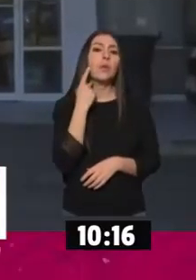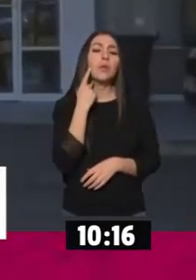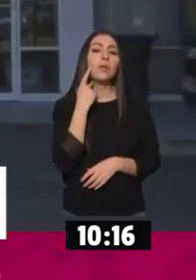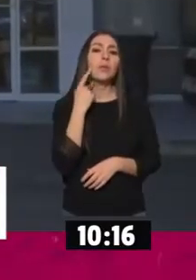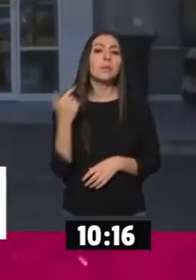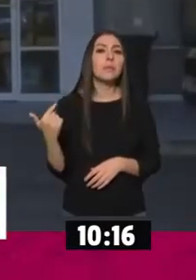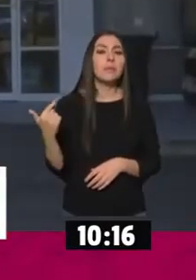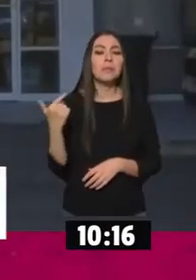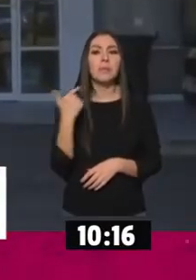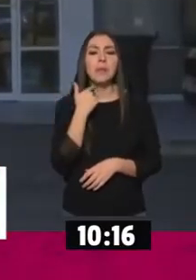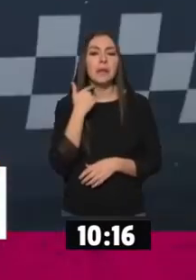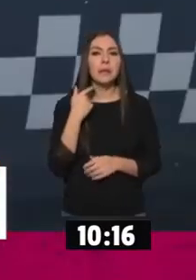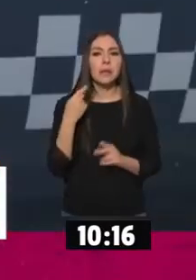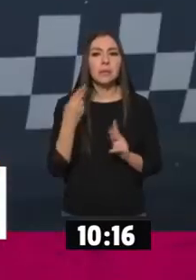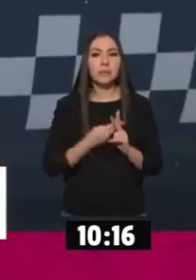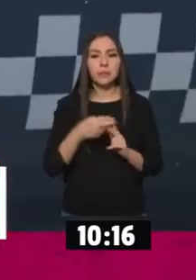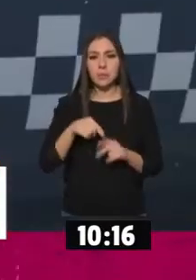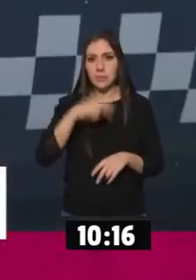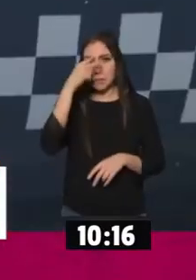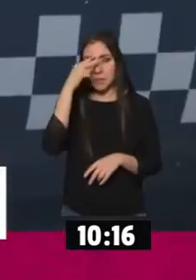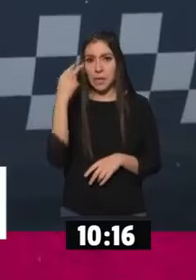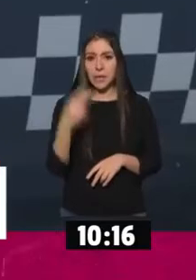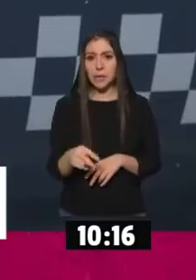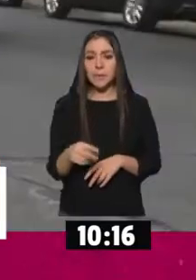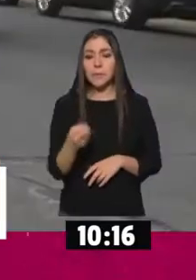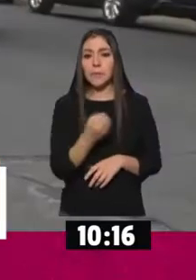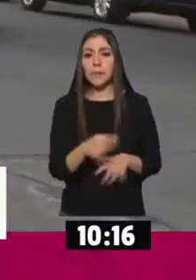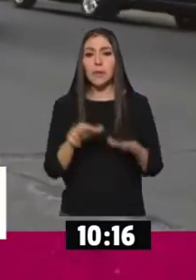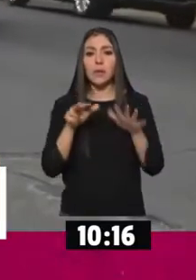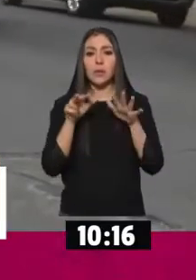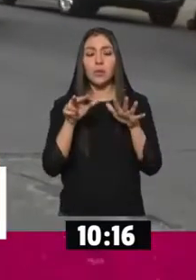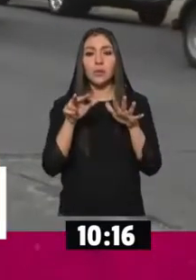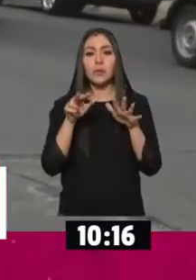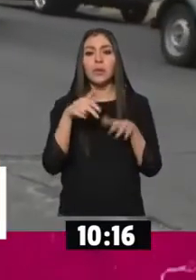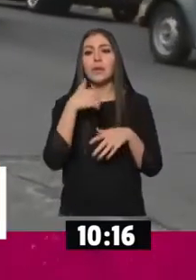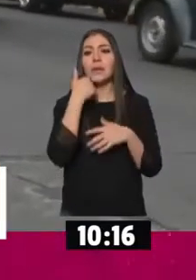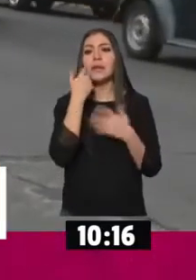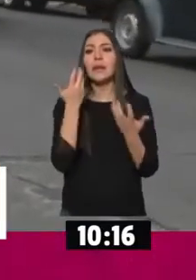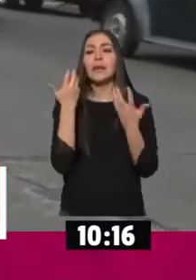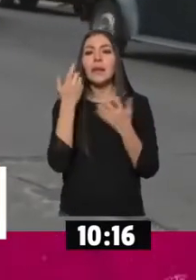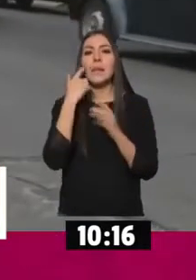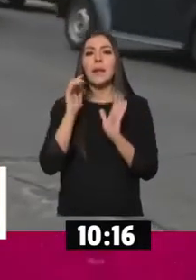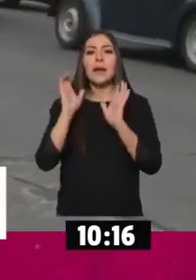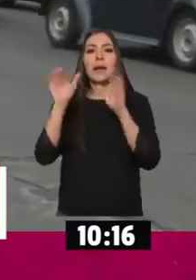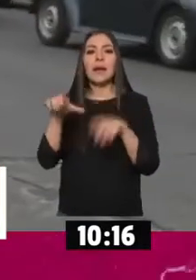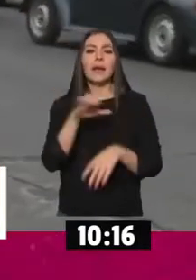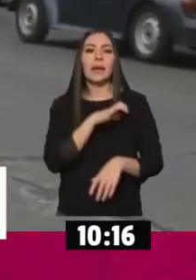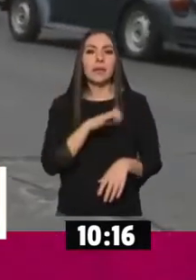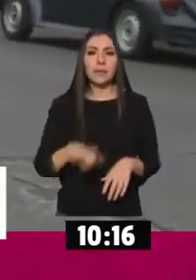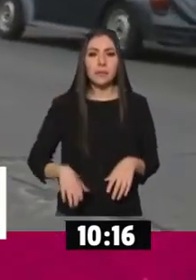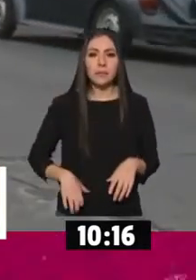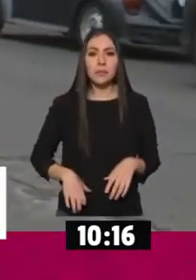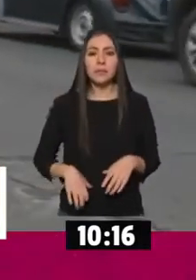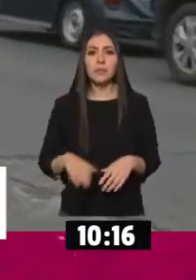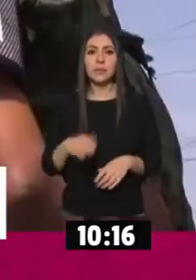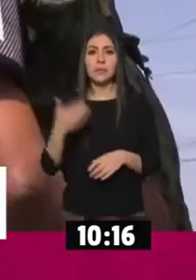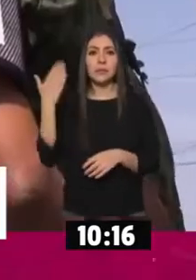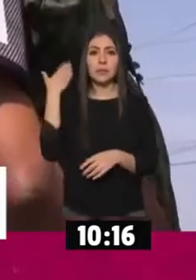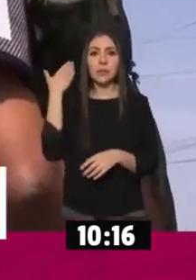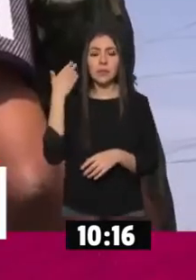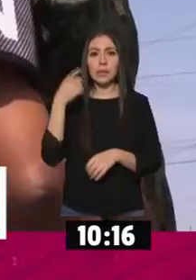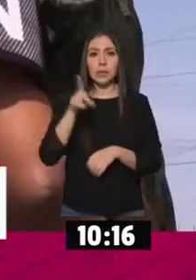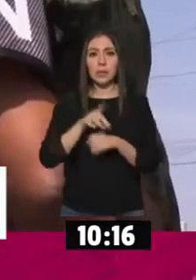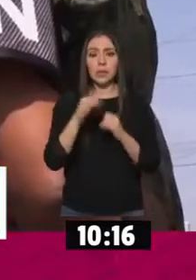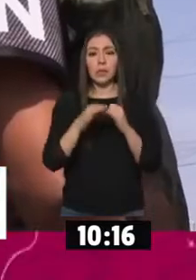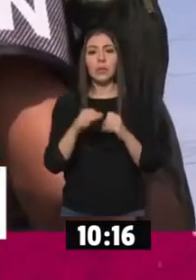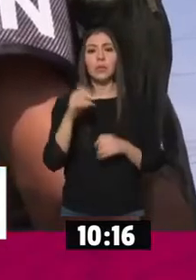asesinados en todo el país, de los cuales 18 eran aspirantes. Bueno, de hecho esta cifra lamentablemente ya cambió, en los últimos días